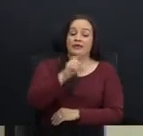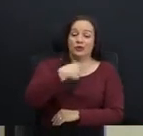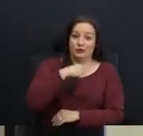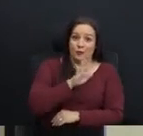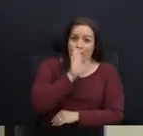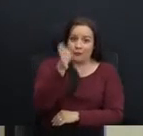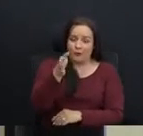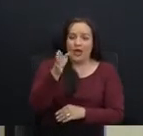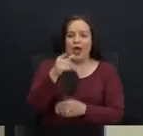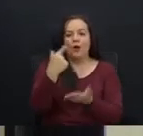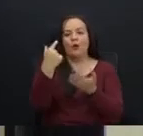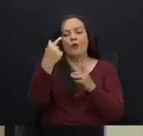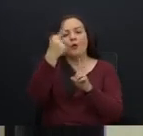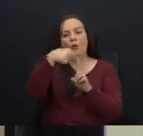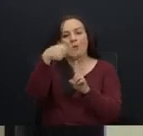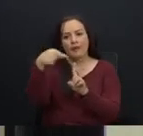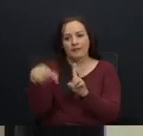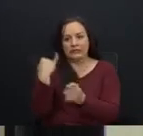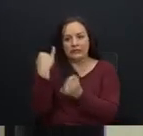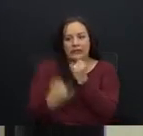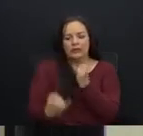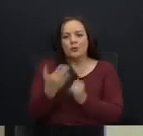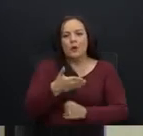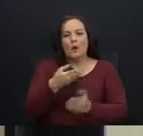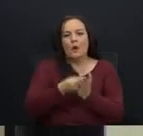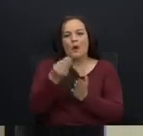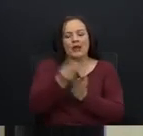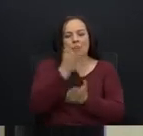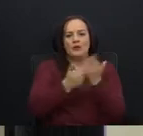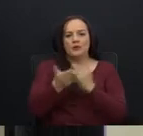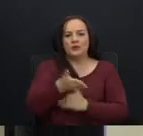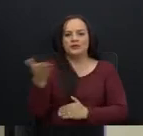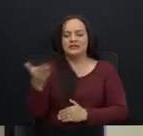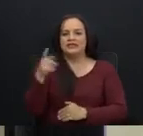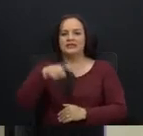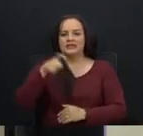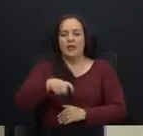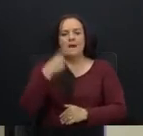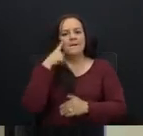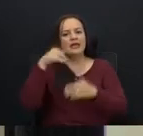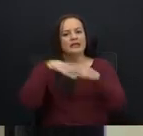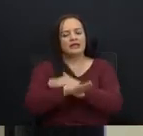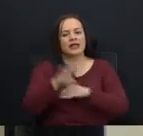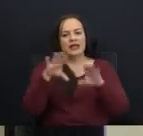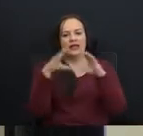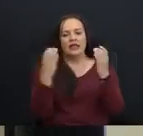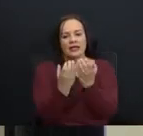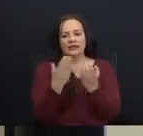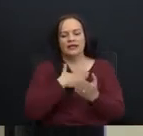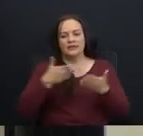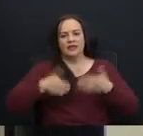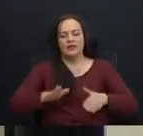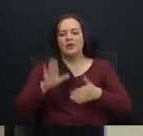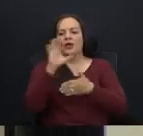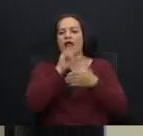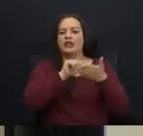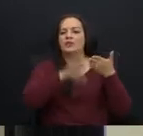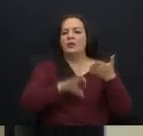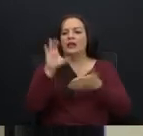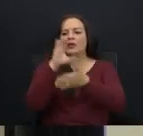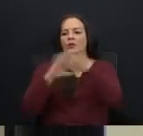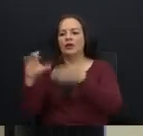Guápiles justamente terminando de comprar algunos asuntos que ocupábamos para la entrada de clases de mis hijos a la escuela y al colegio y pasé frente